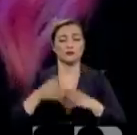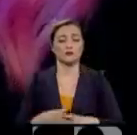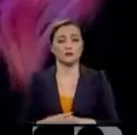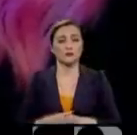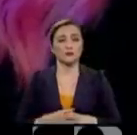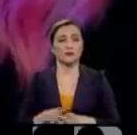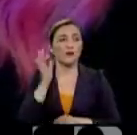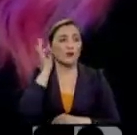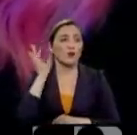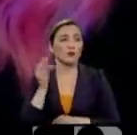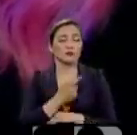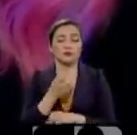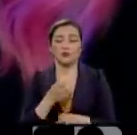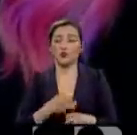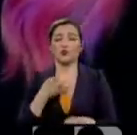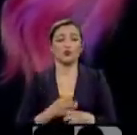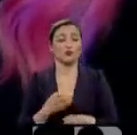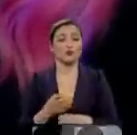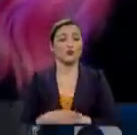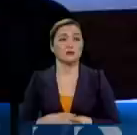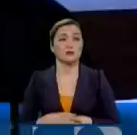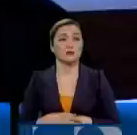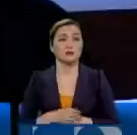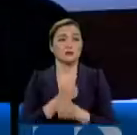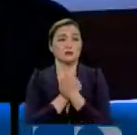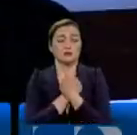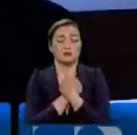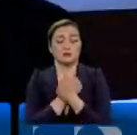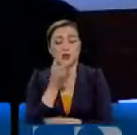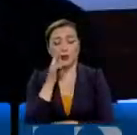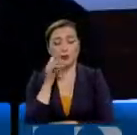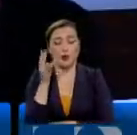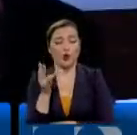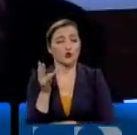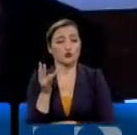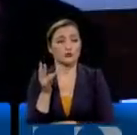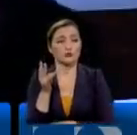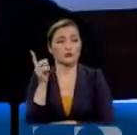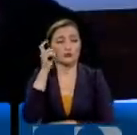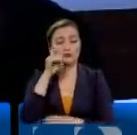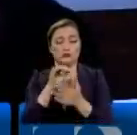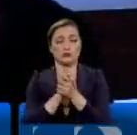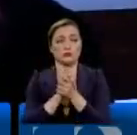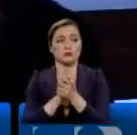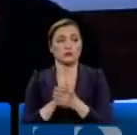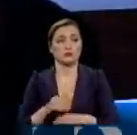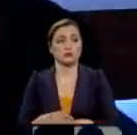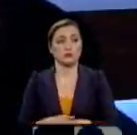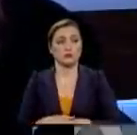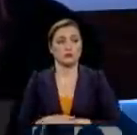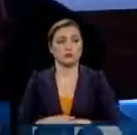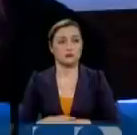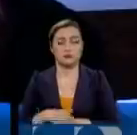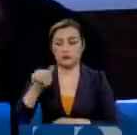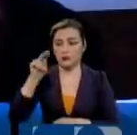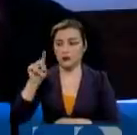Para Andrea, día que pasa es más duro al no tener a su amado al lado, como ella anhelaba una vez que se casaron. O sea, a mí me dijeron,